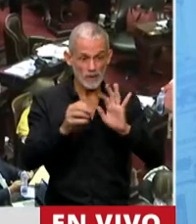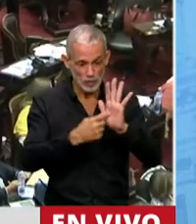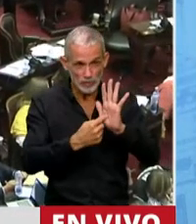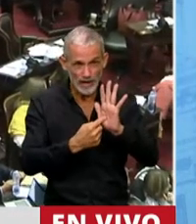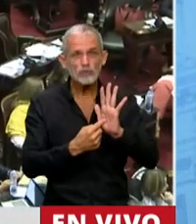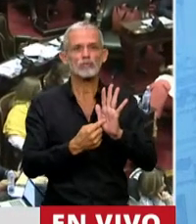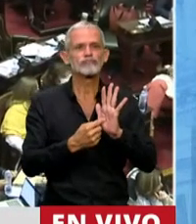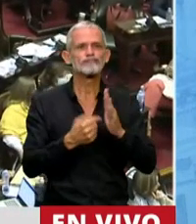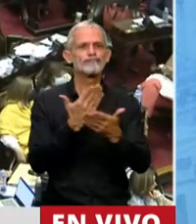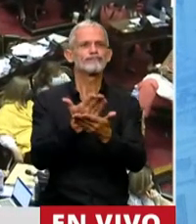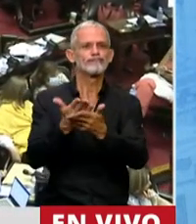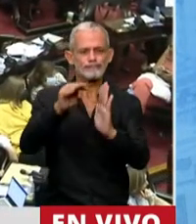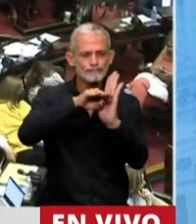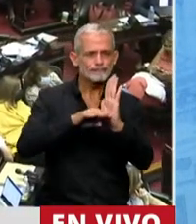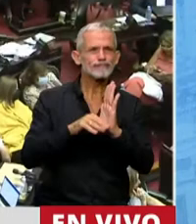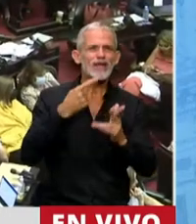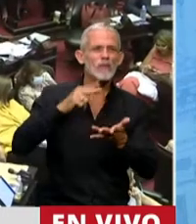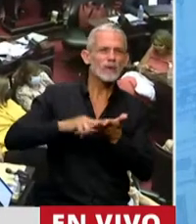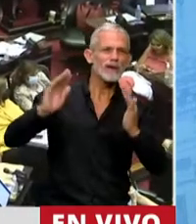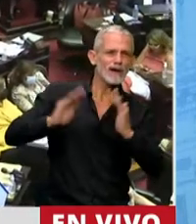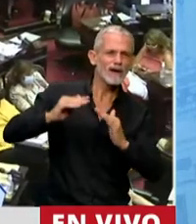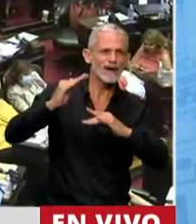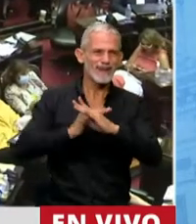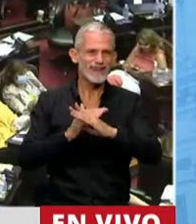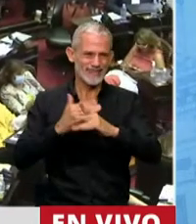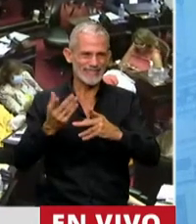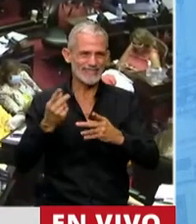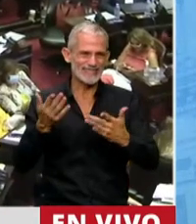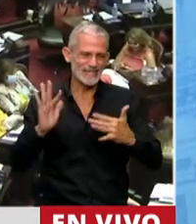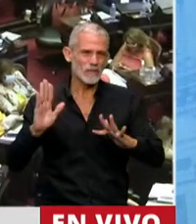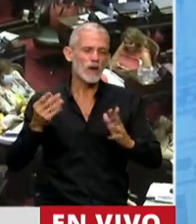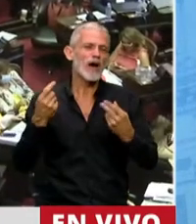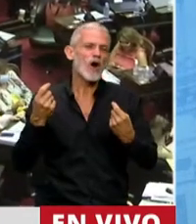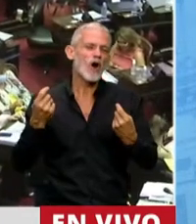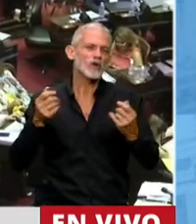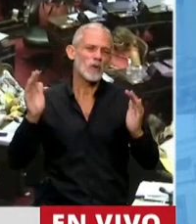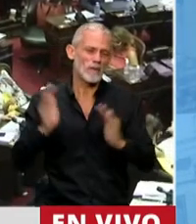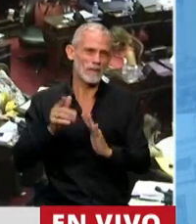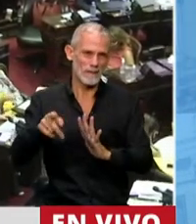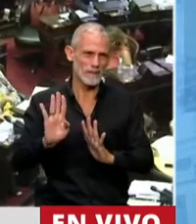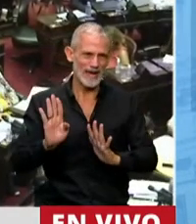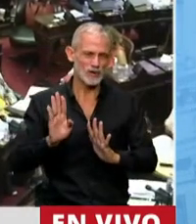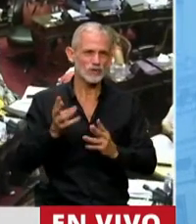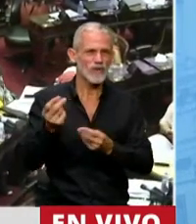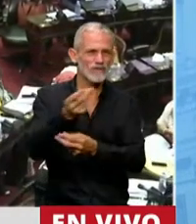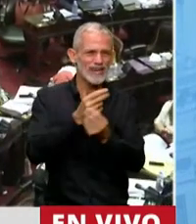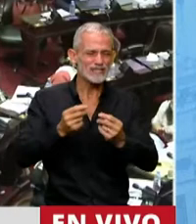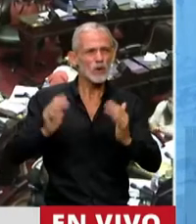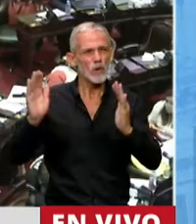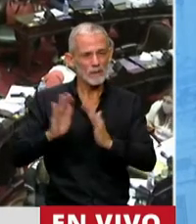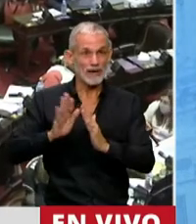propone un conjunto de medidas tributarias que permitan disminuir los costos financieros y de esa manera